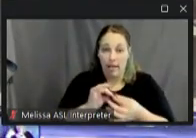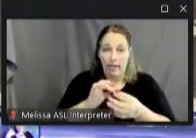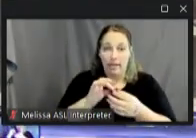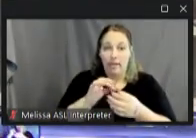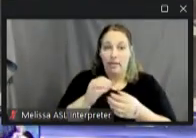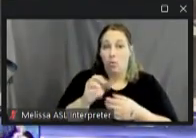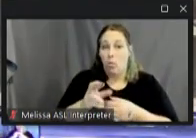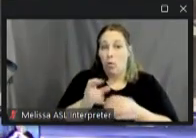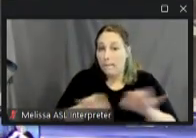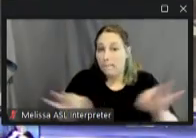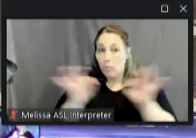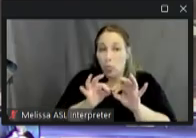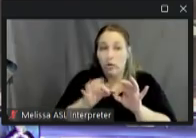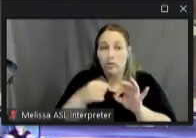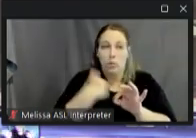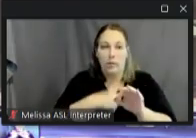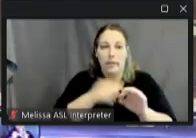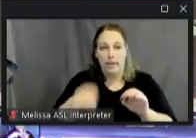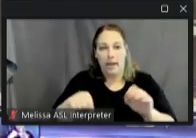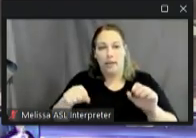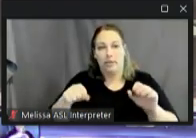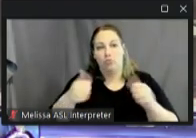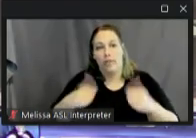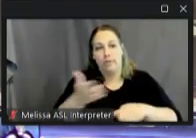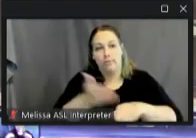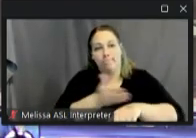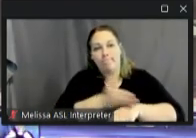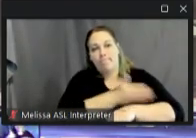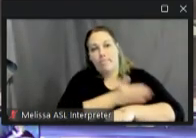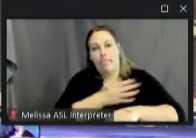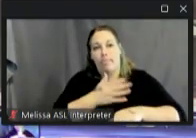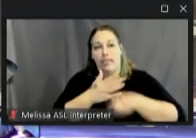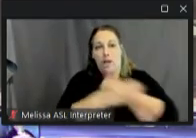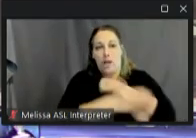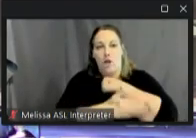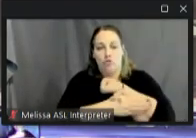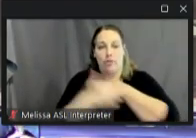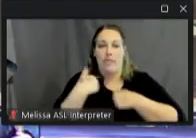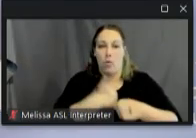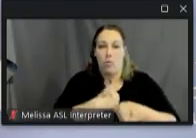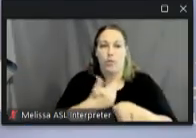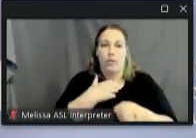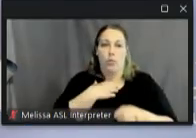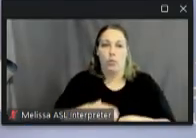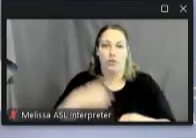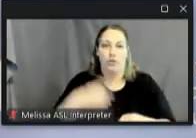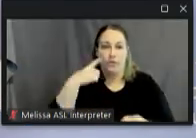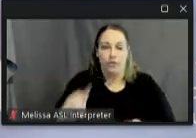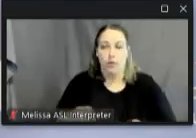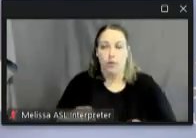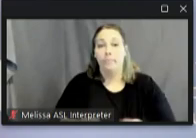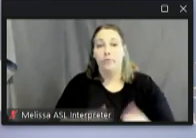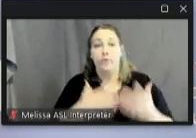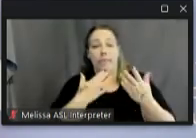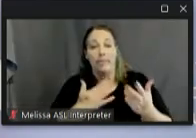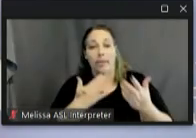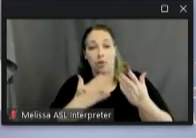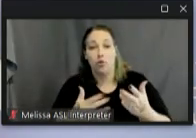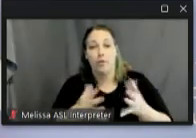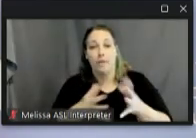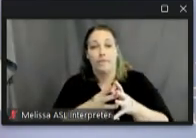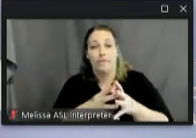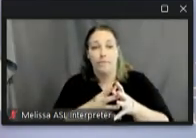Bueno, muchísimas gracias. Ahora sí, quisiera hacer solo el comentario que me marcaba